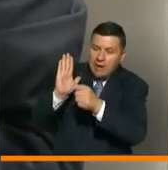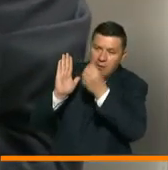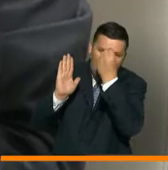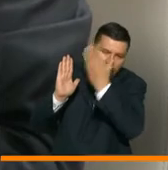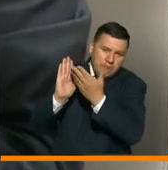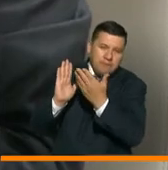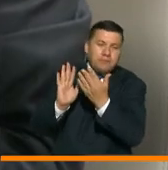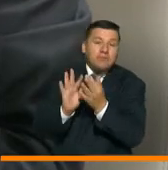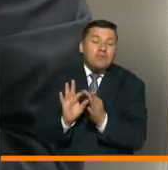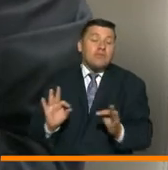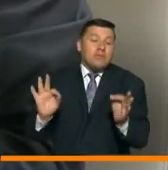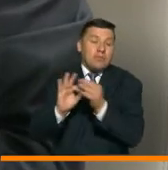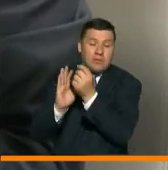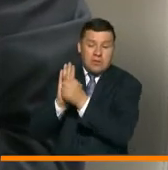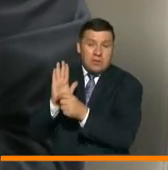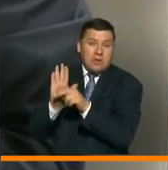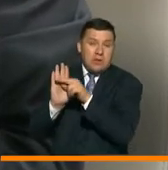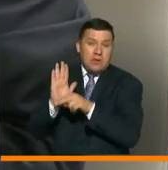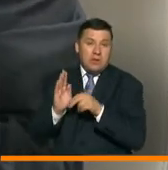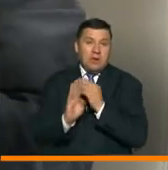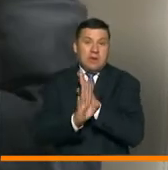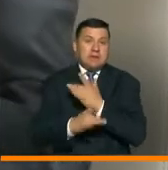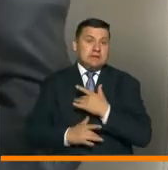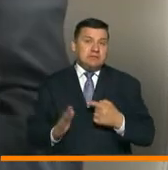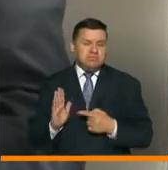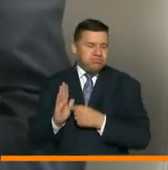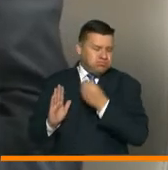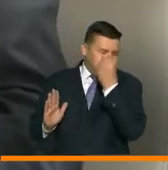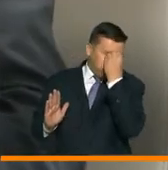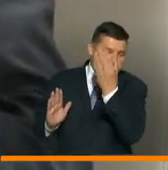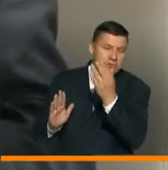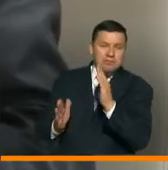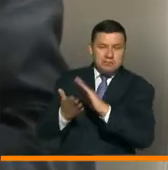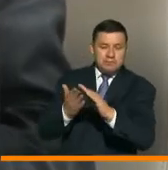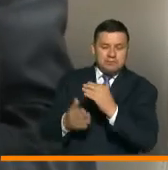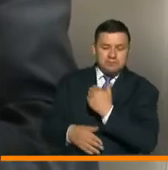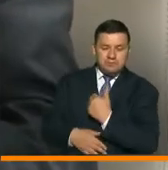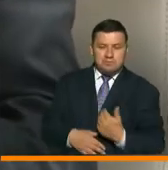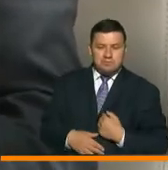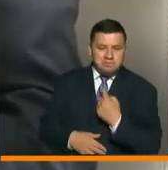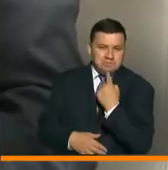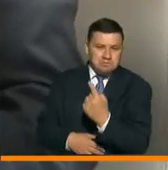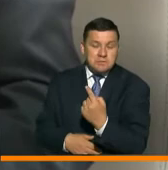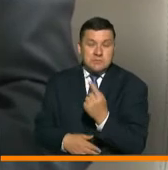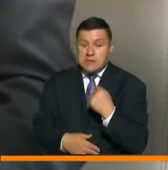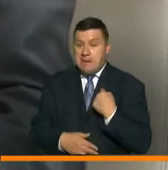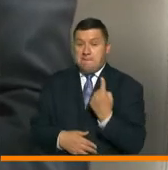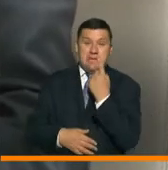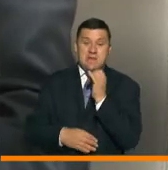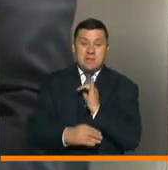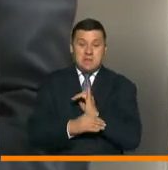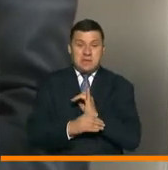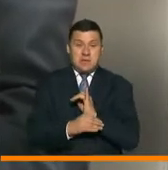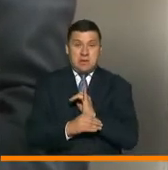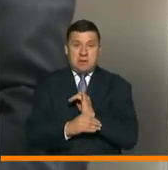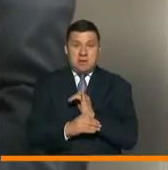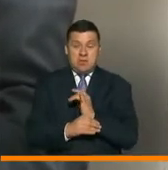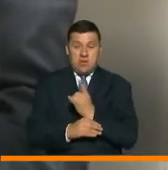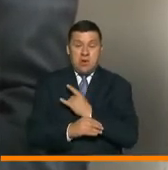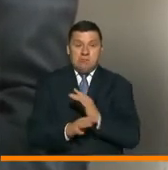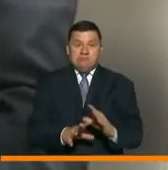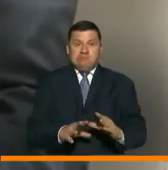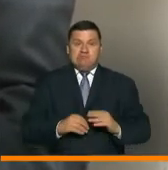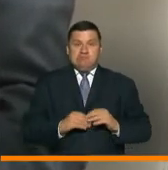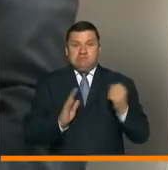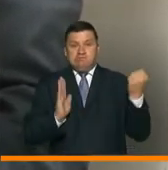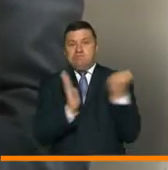fundamental esos protocolos de bioseguridad. De hecho, le cuento, señor presidente, que fuimos la primera institución de educación en obtener